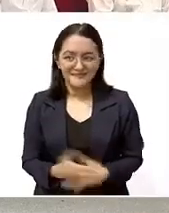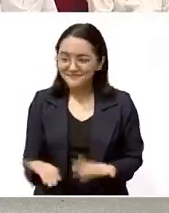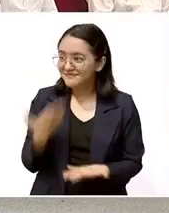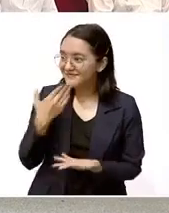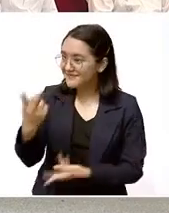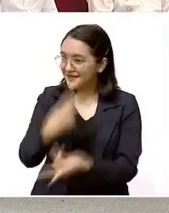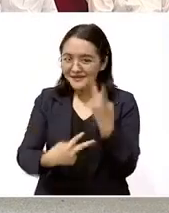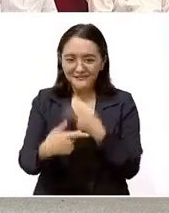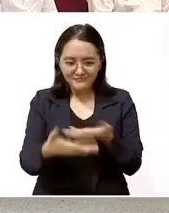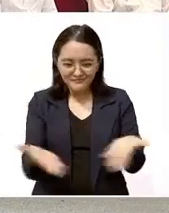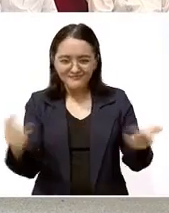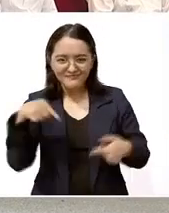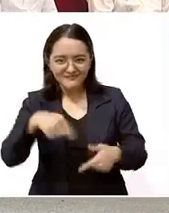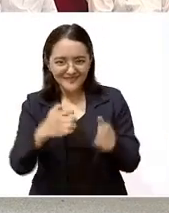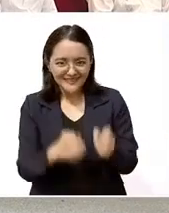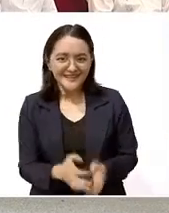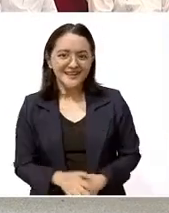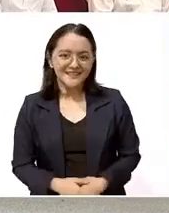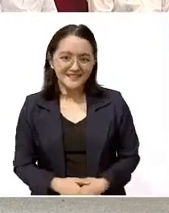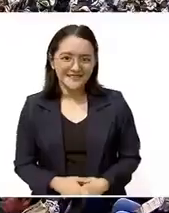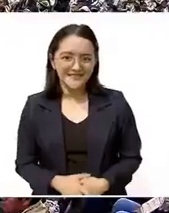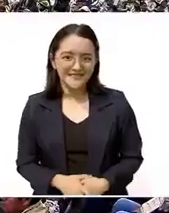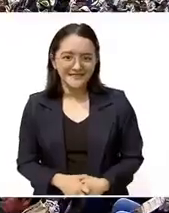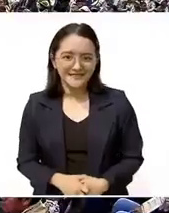Bienvenidos, compañeros.